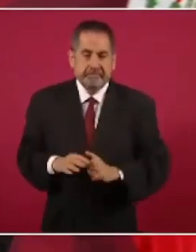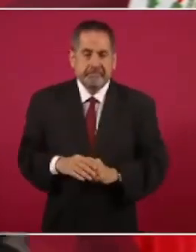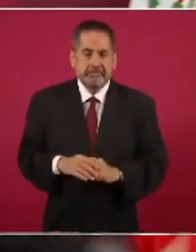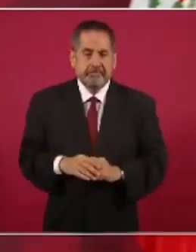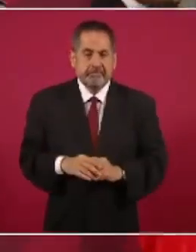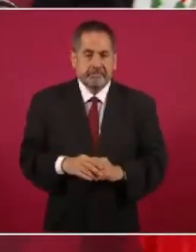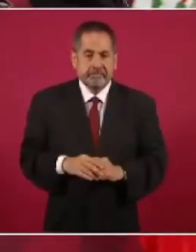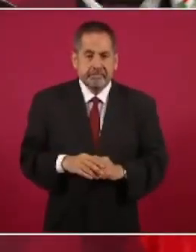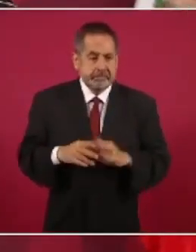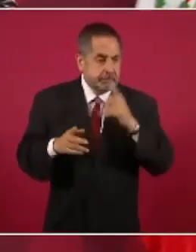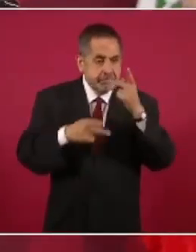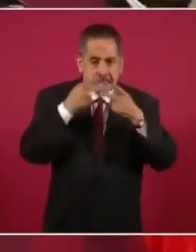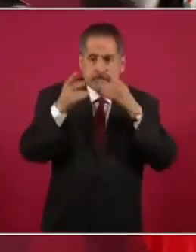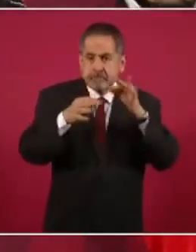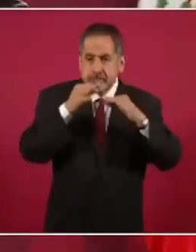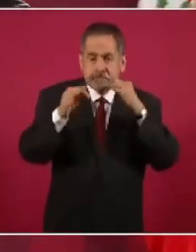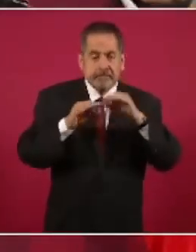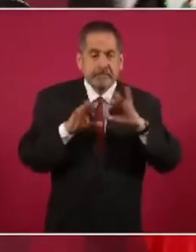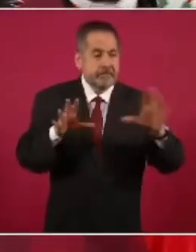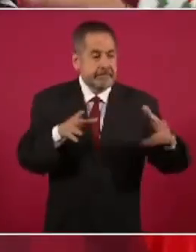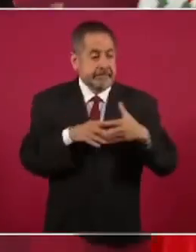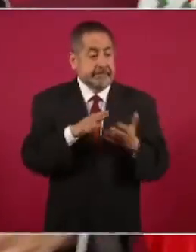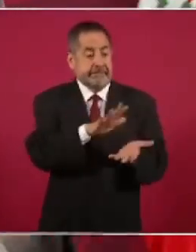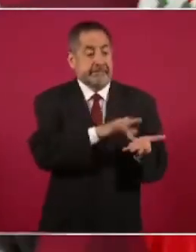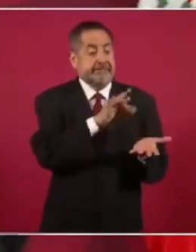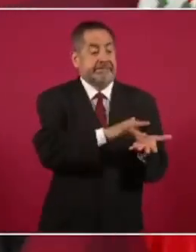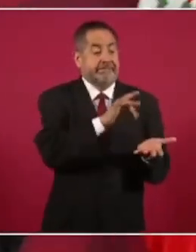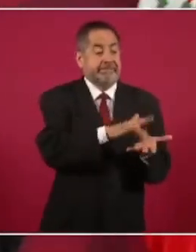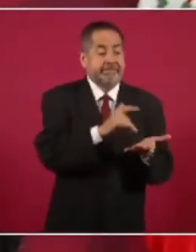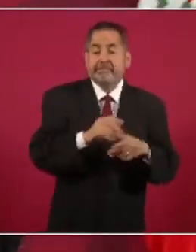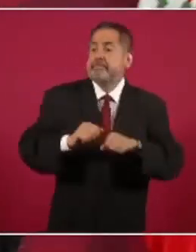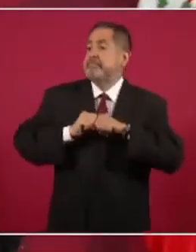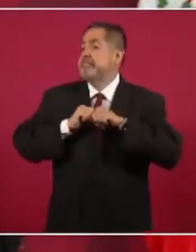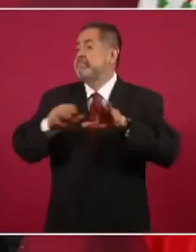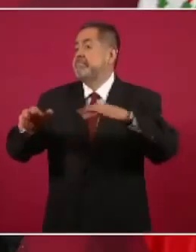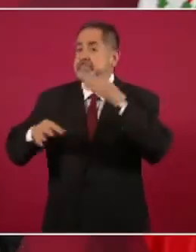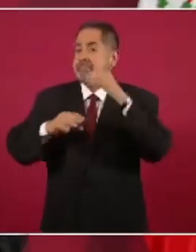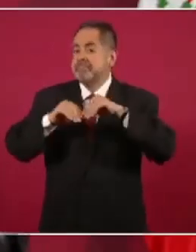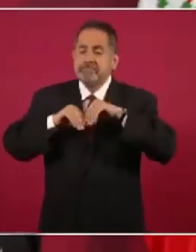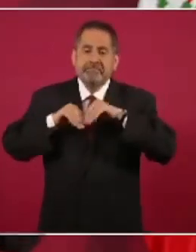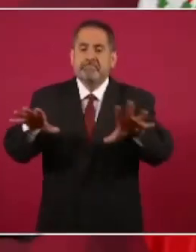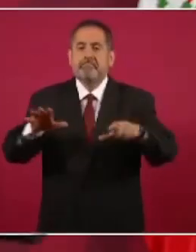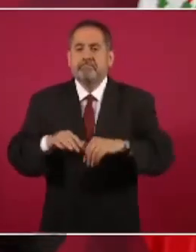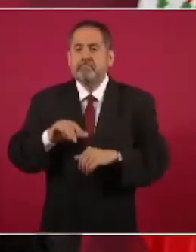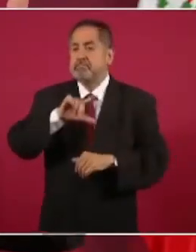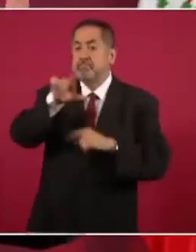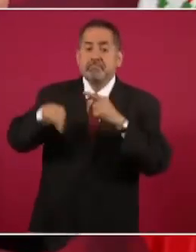y medios para dar a conocer los cables. Y luego